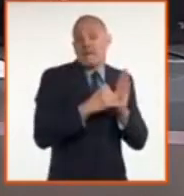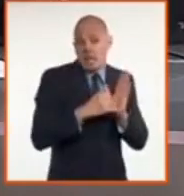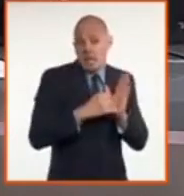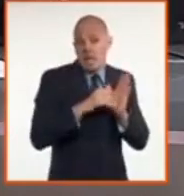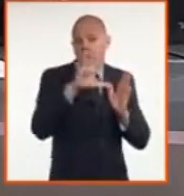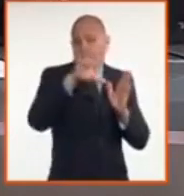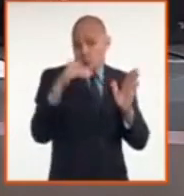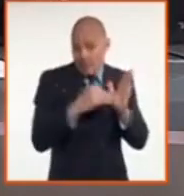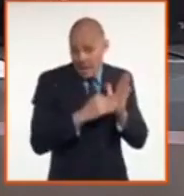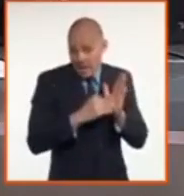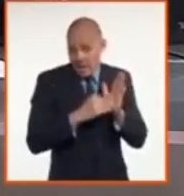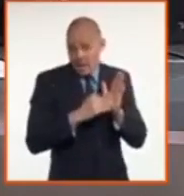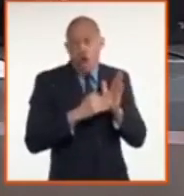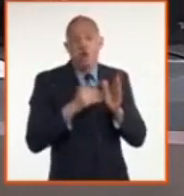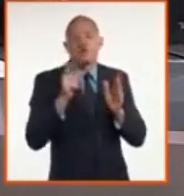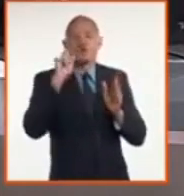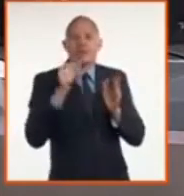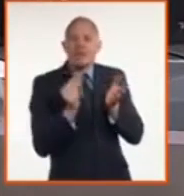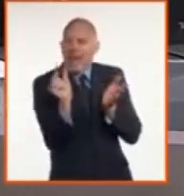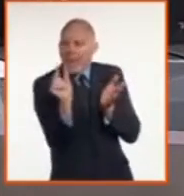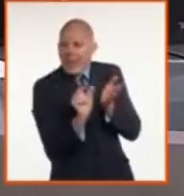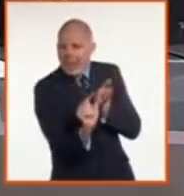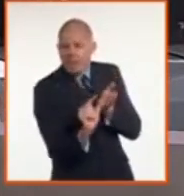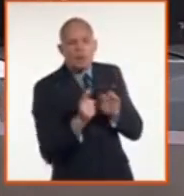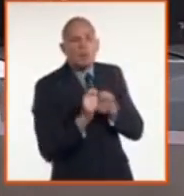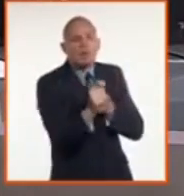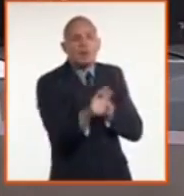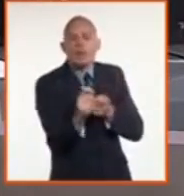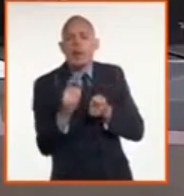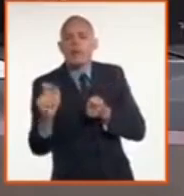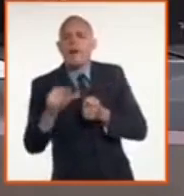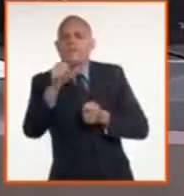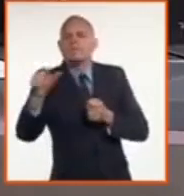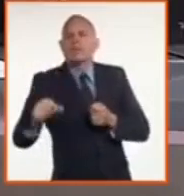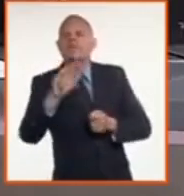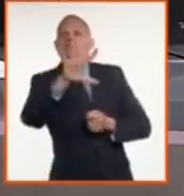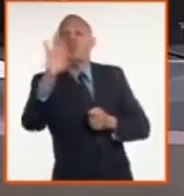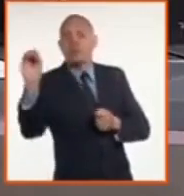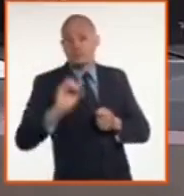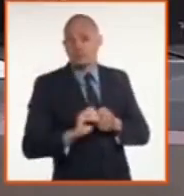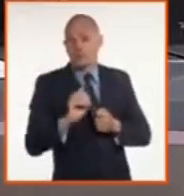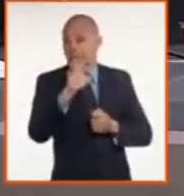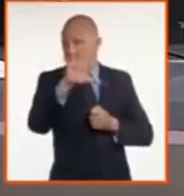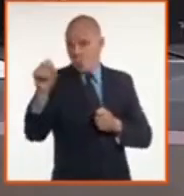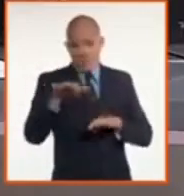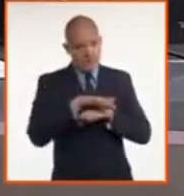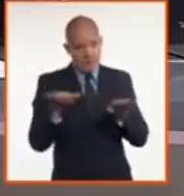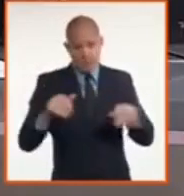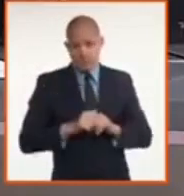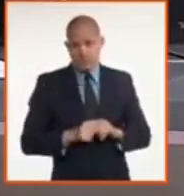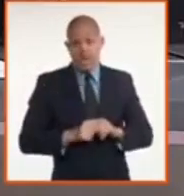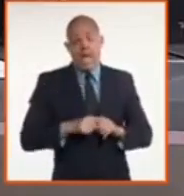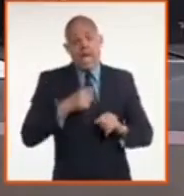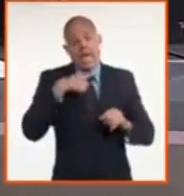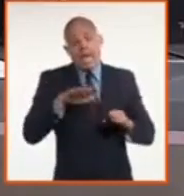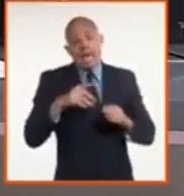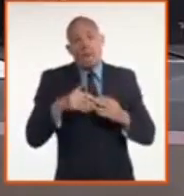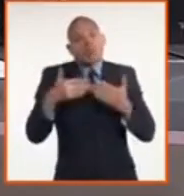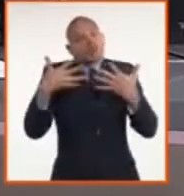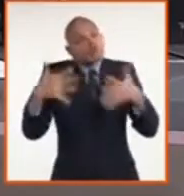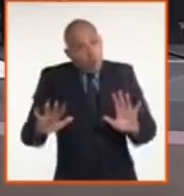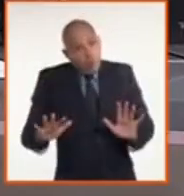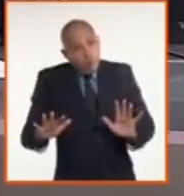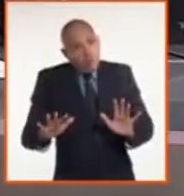turnos para que 50 personas puedan acceder a comprar en la calle casi quedará un remanente porque no todos